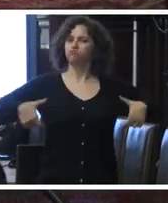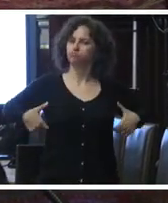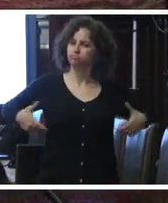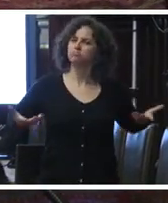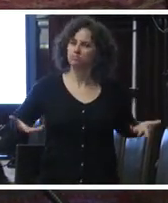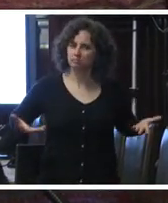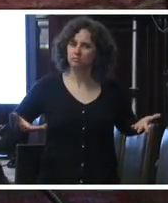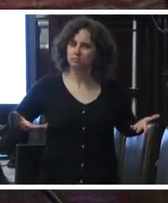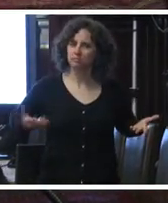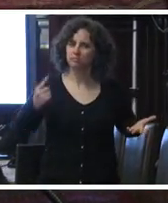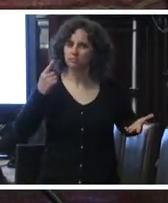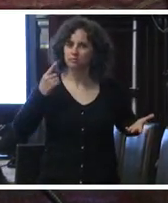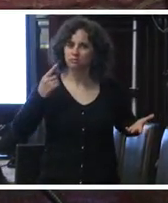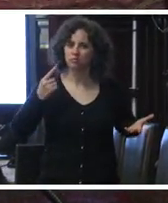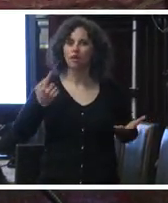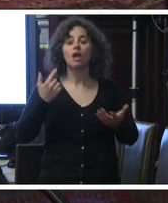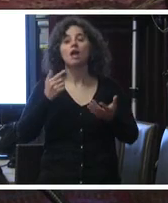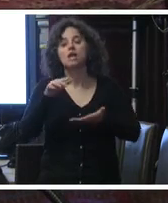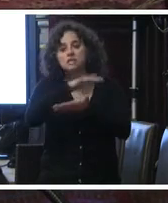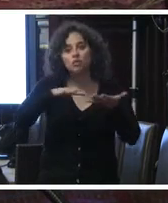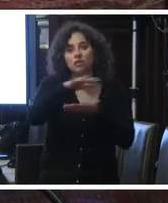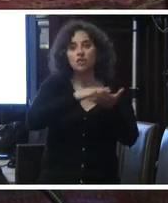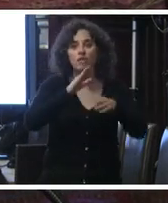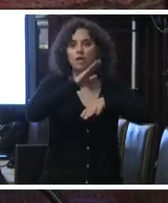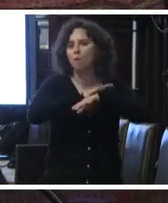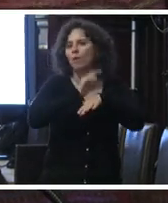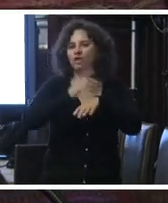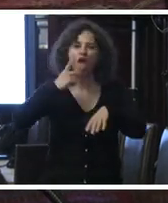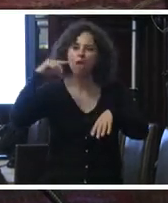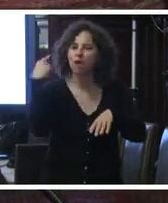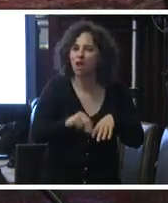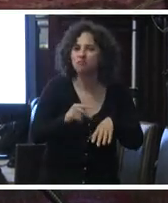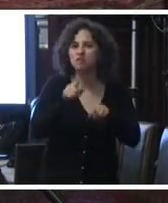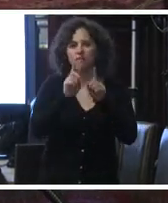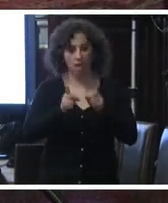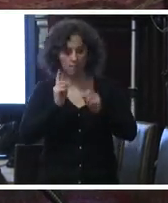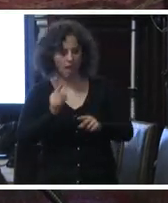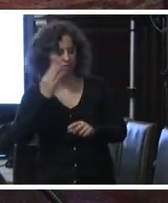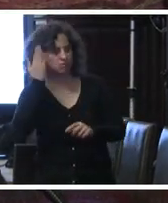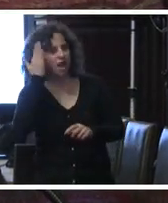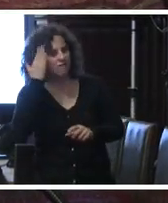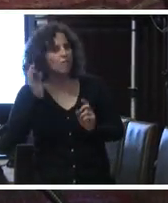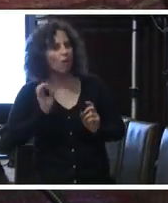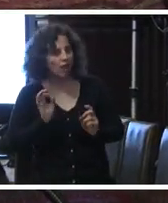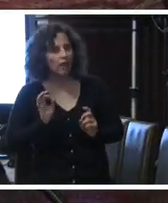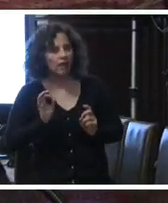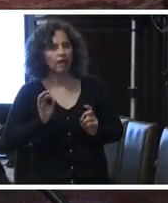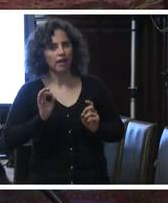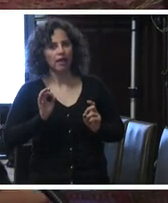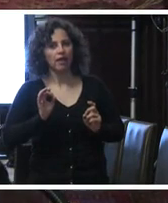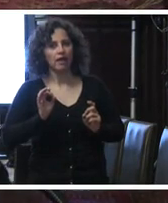interiores. En contextos de estado de emergencia, también hemos tomado conocimiento de